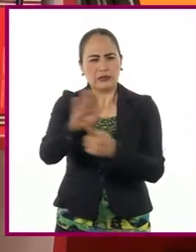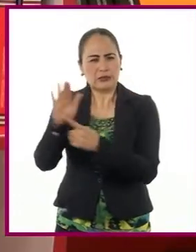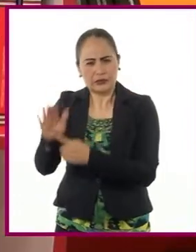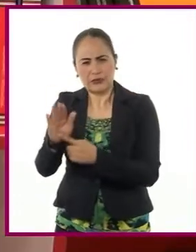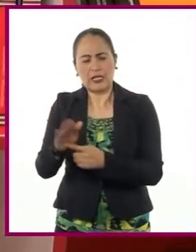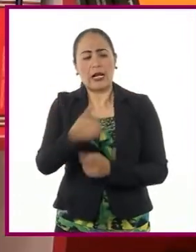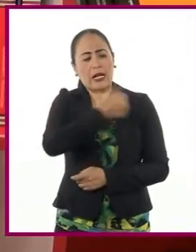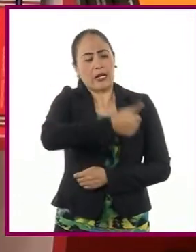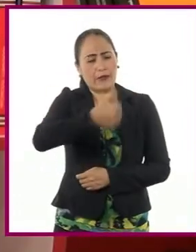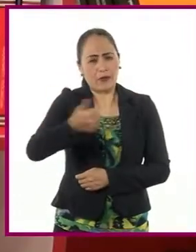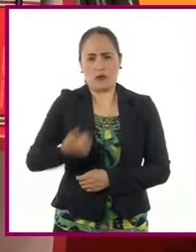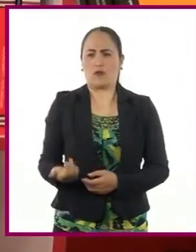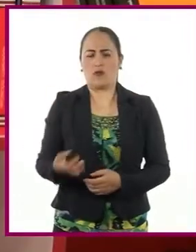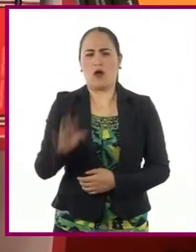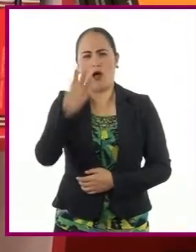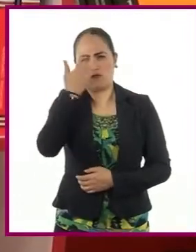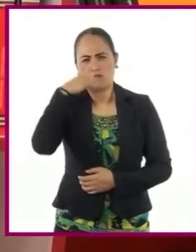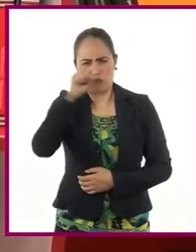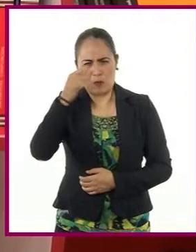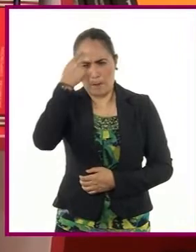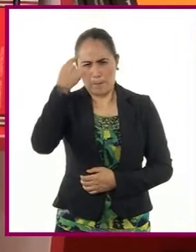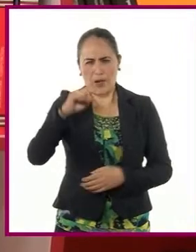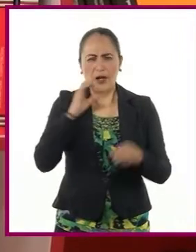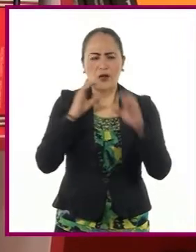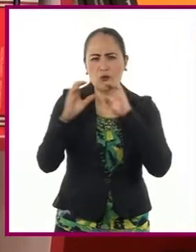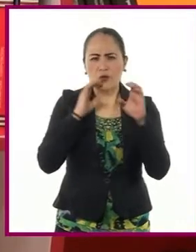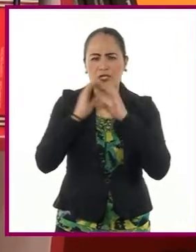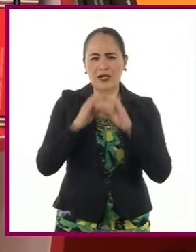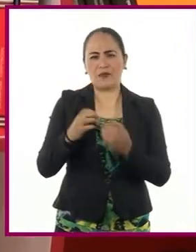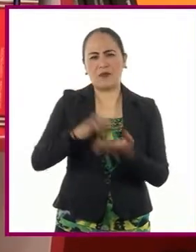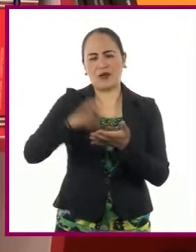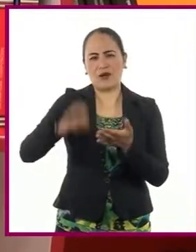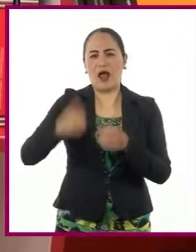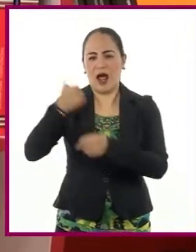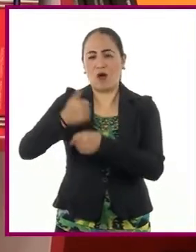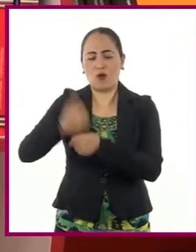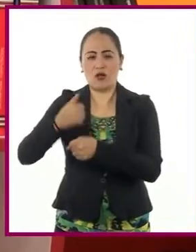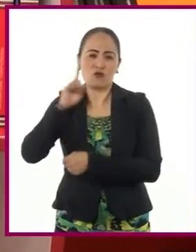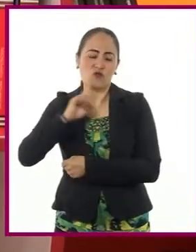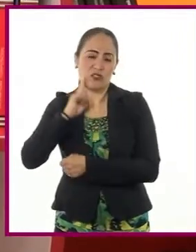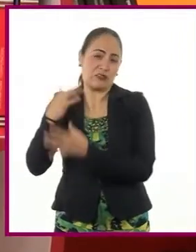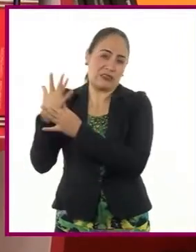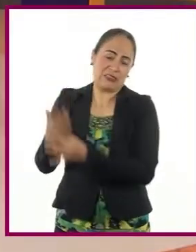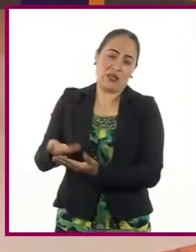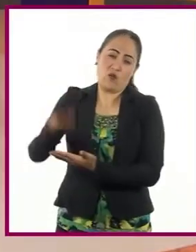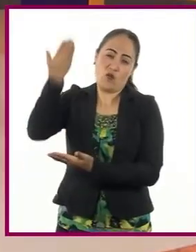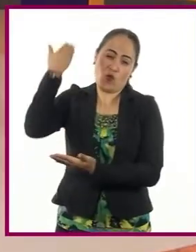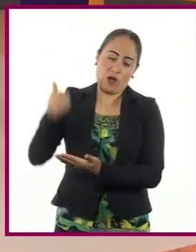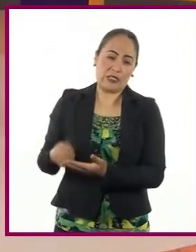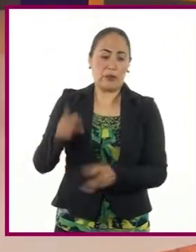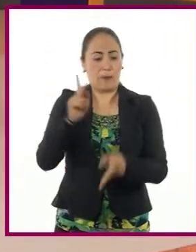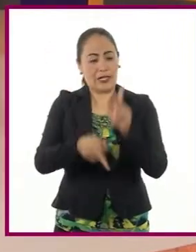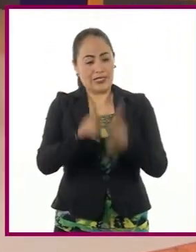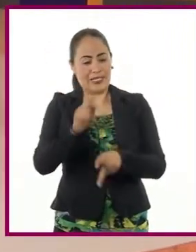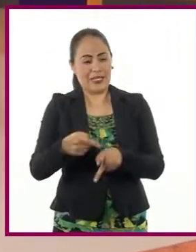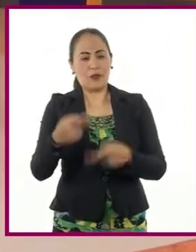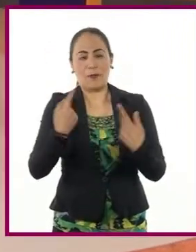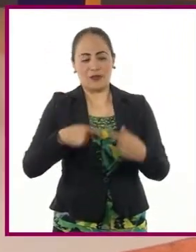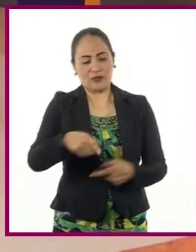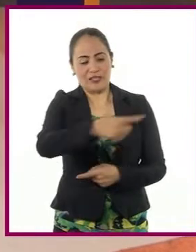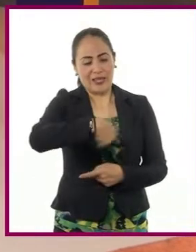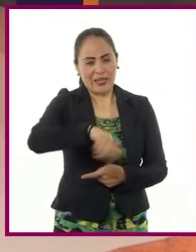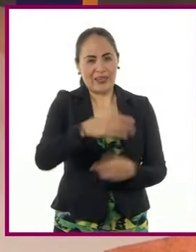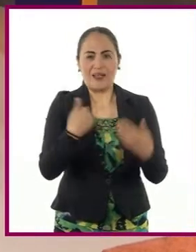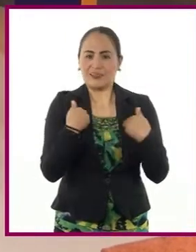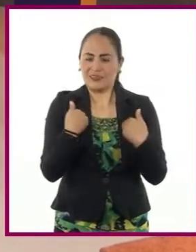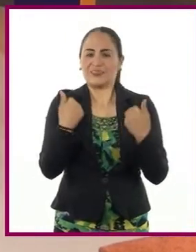capacidades para comunicarnos. Como decían nuestras abuelas, que hablando se entiende la gente. Por supuesto, aunque